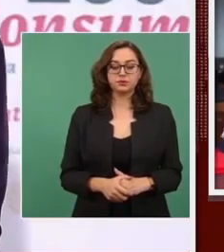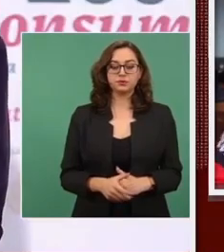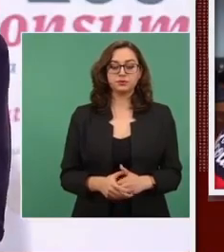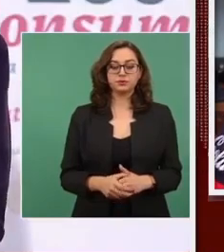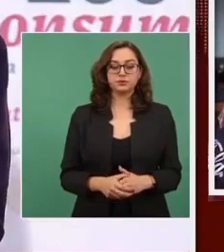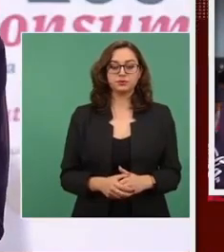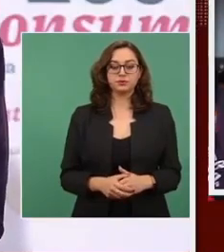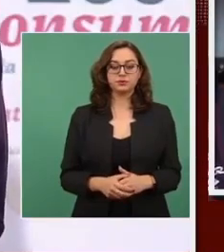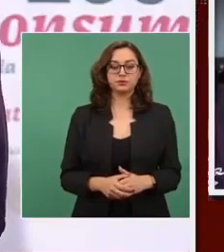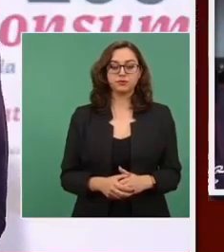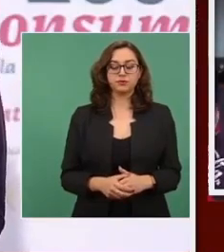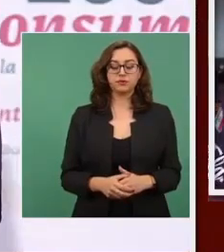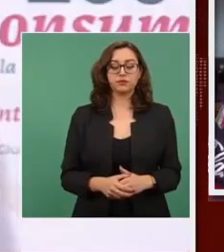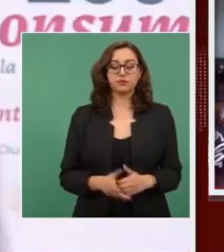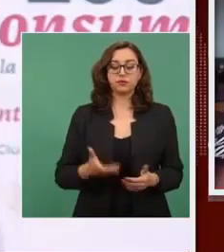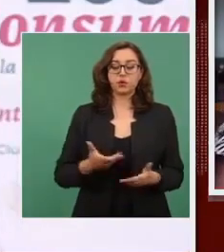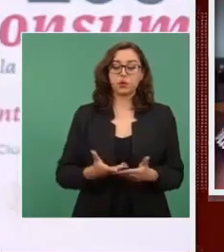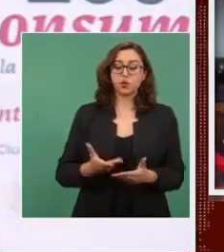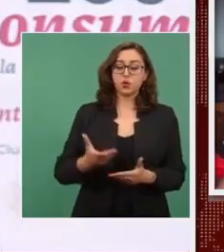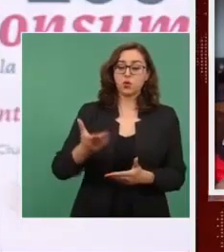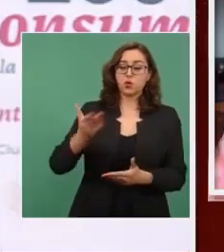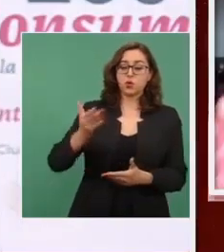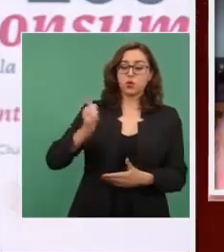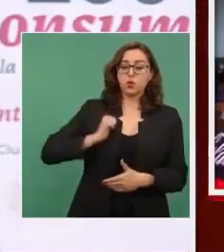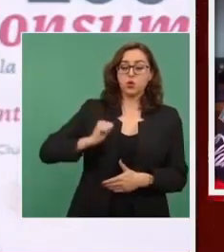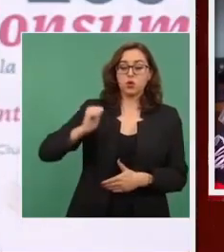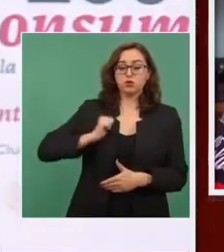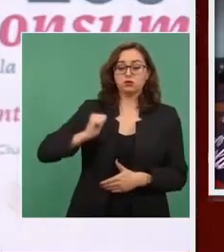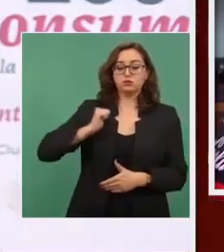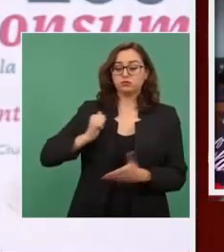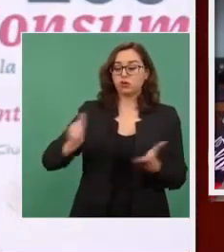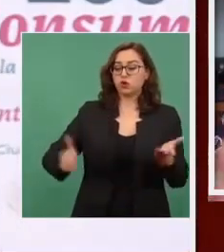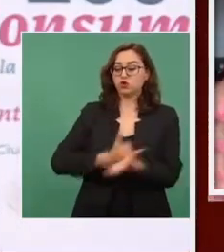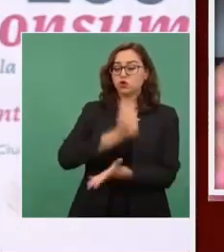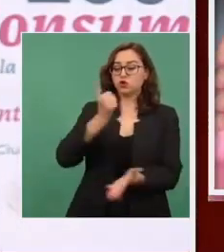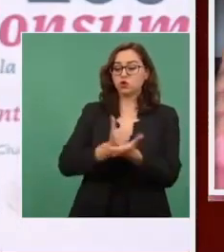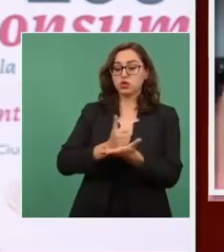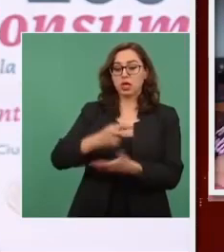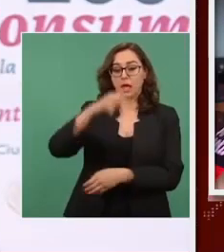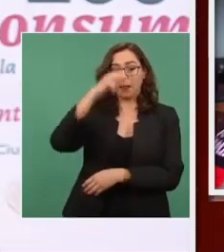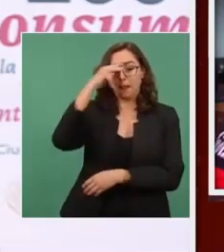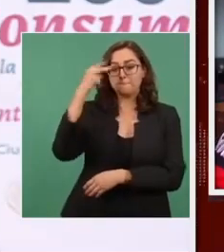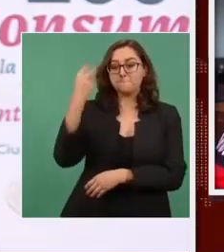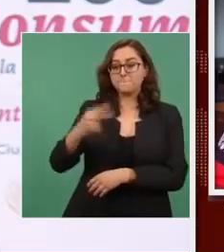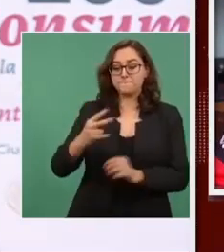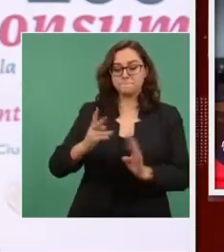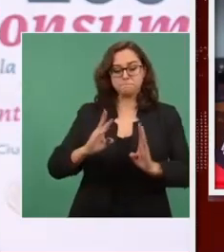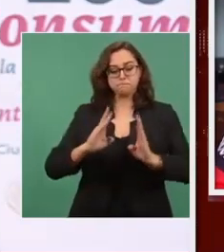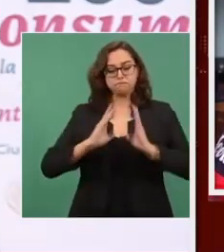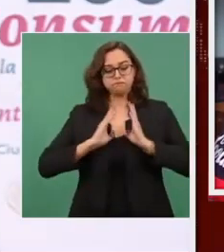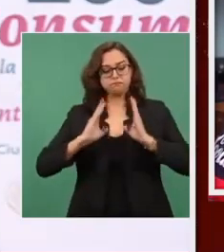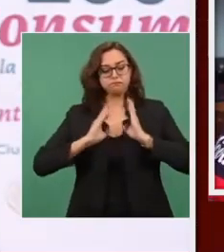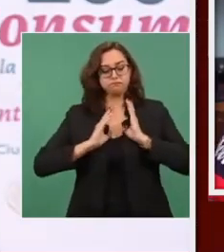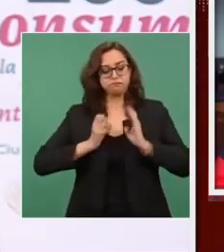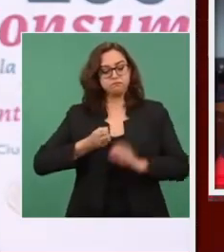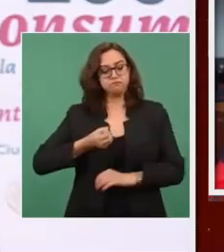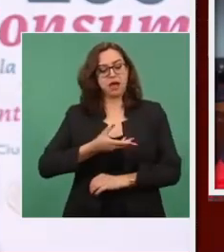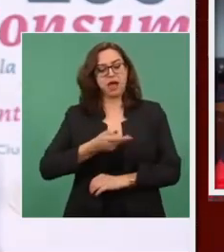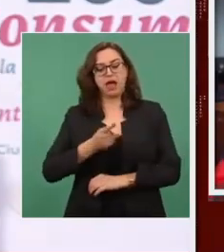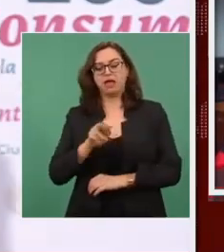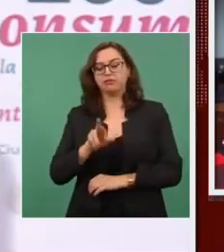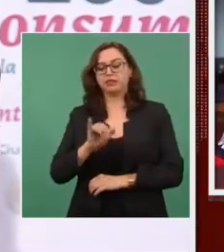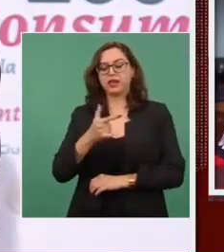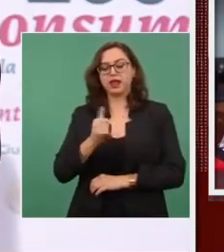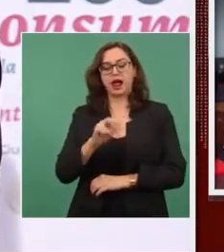y así es como va caminando la cuarta transformación así es como le está haciendo el presidente para cada día consolidar el